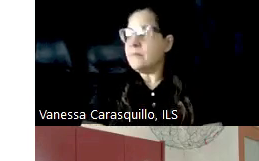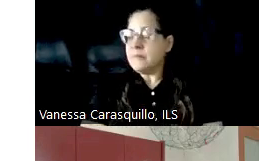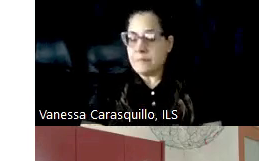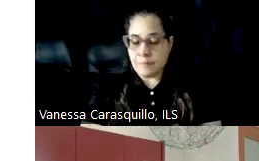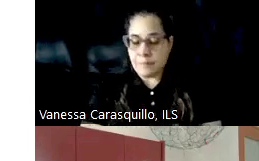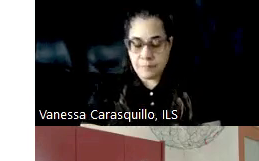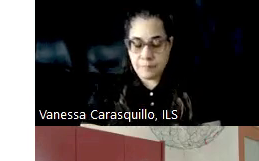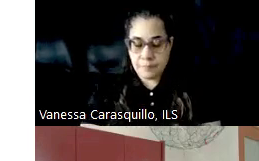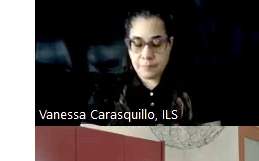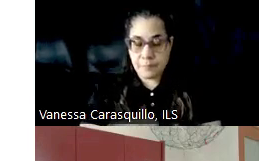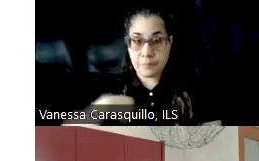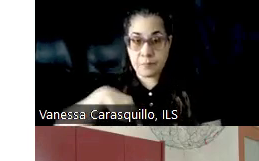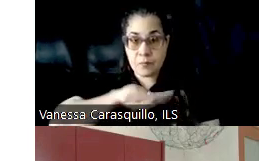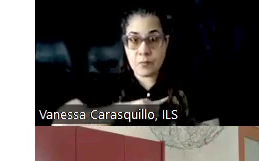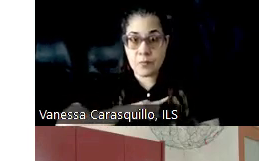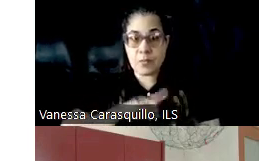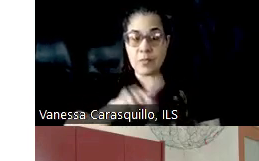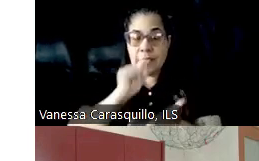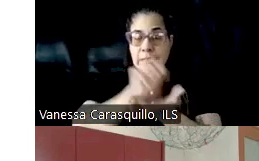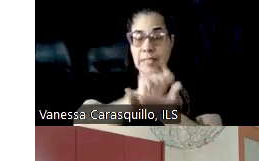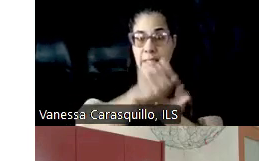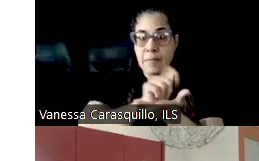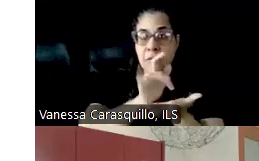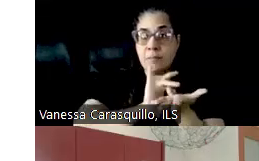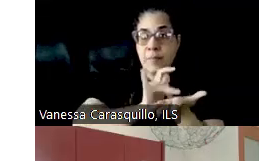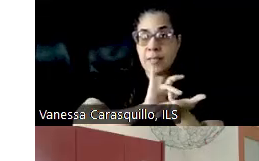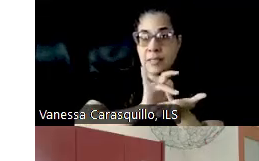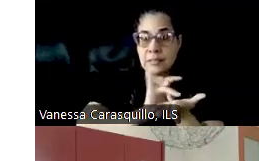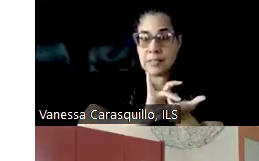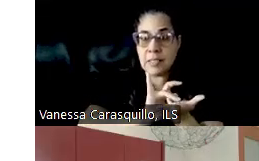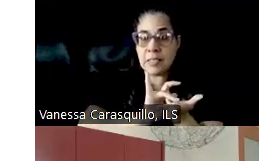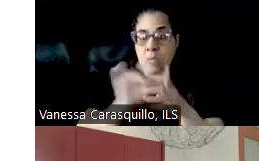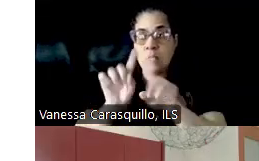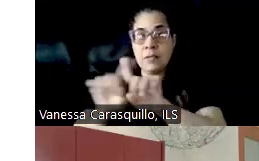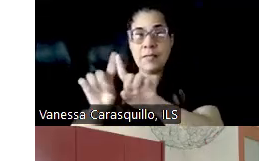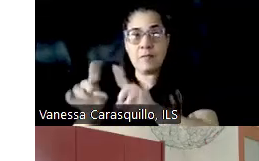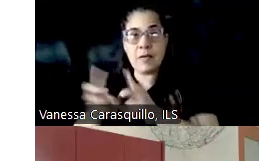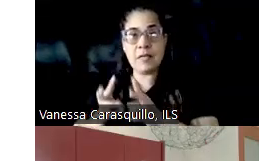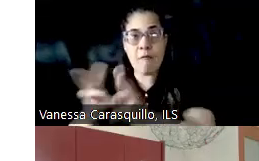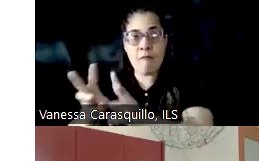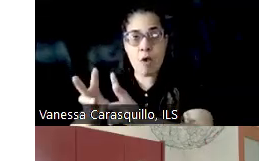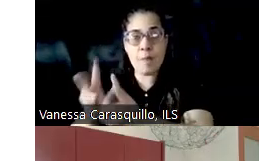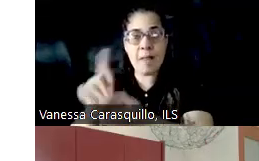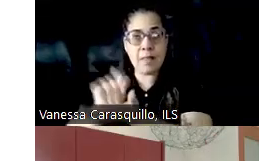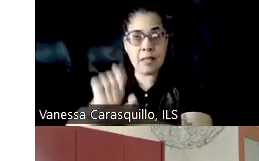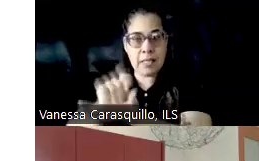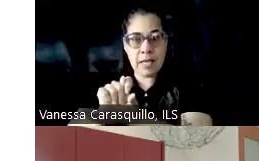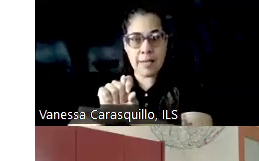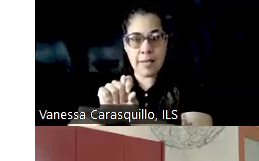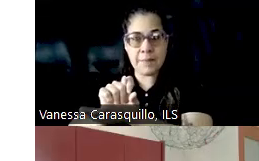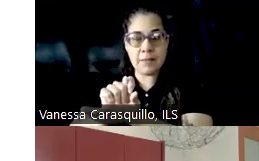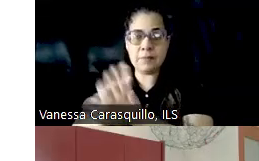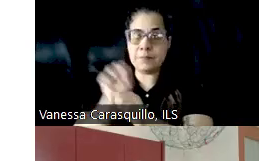cuando combinamos el tratamiento farmacológico con las diferentes modalidades psicoterapéuticas, o sea, la intervención de